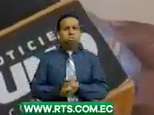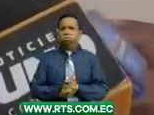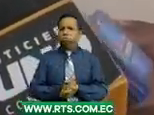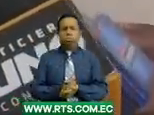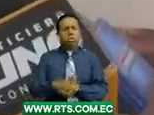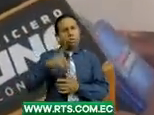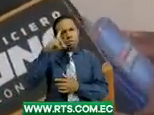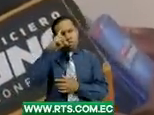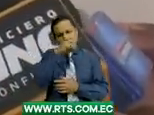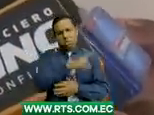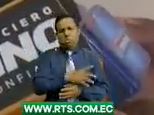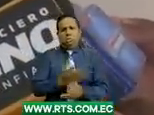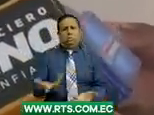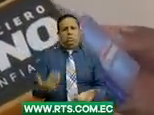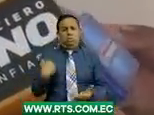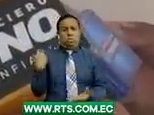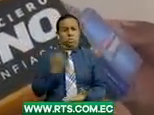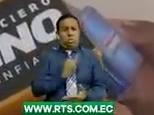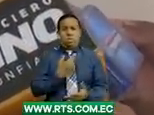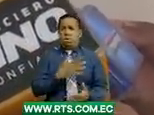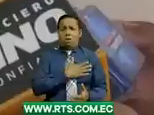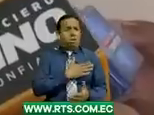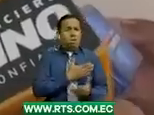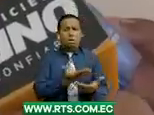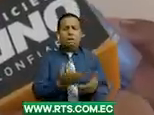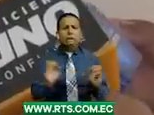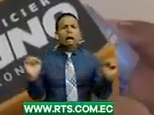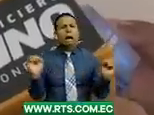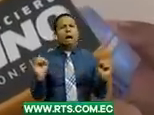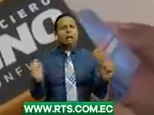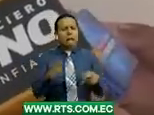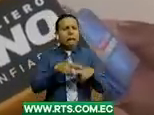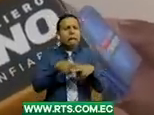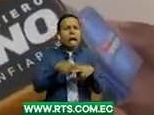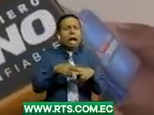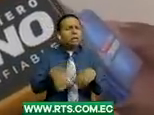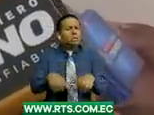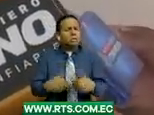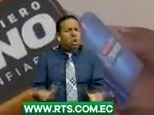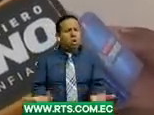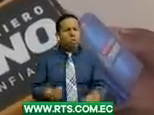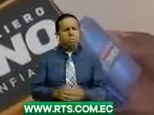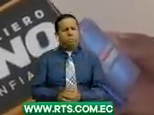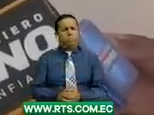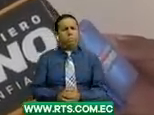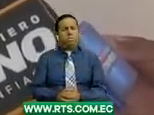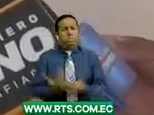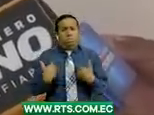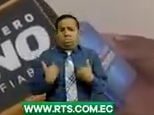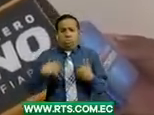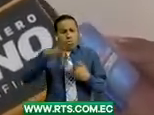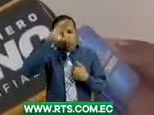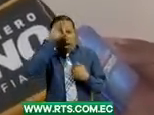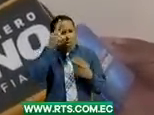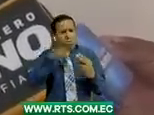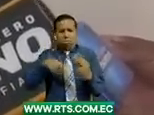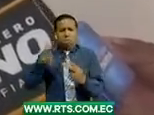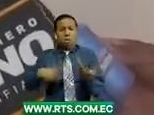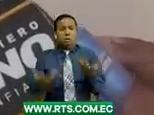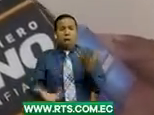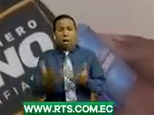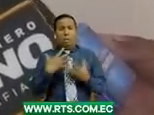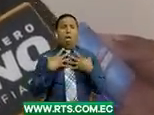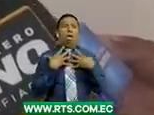sabemos o no podemos confiar en figuras, en ningún taxista. Porque no sabemos qué nos puede pasar,